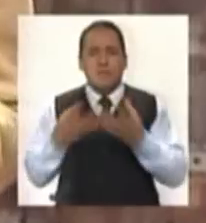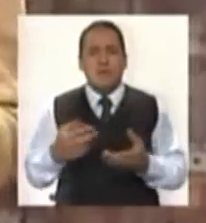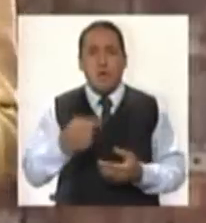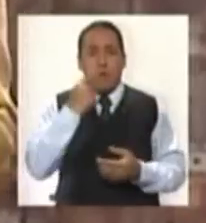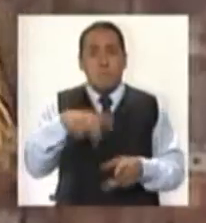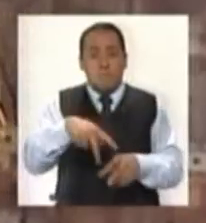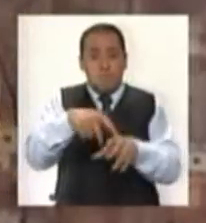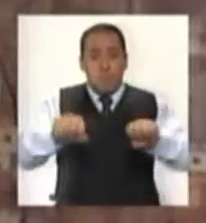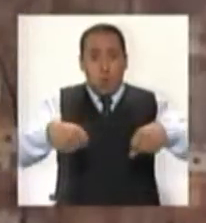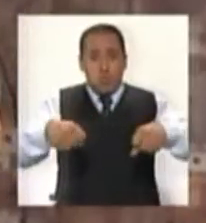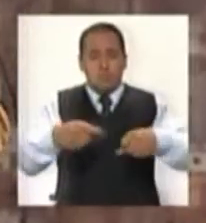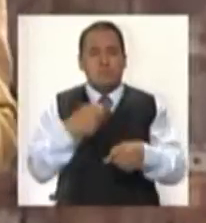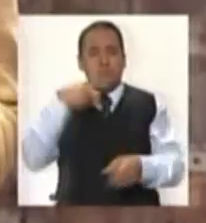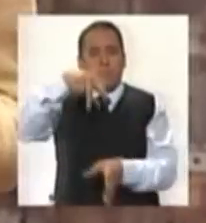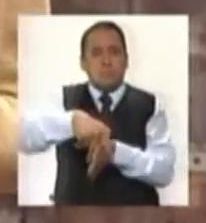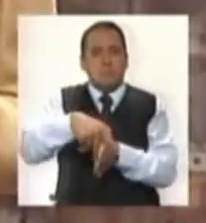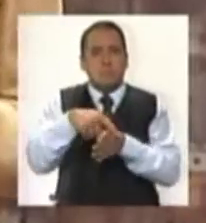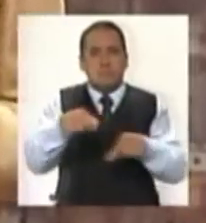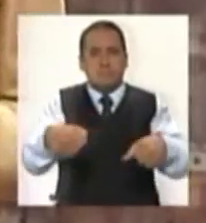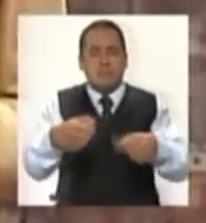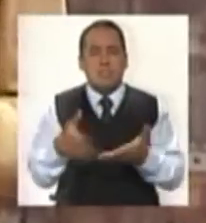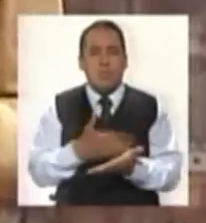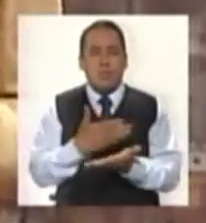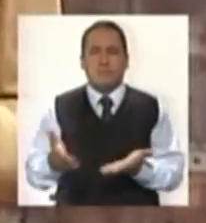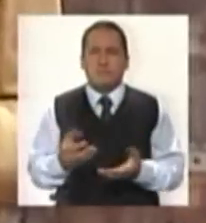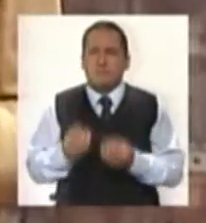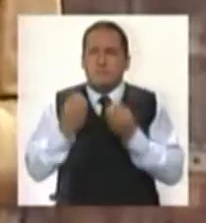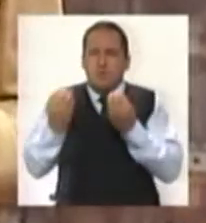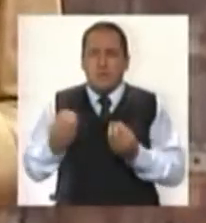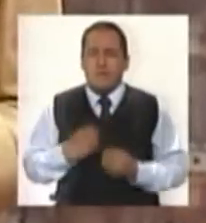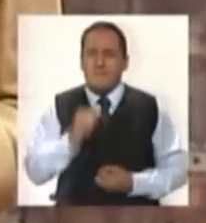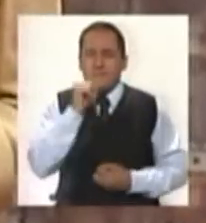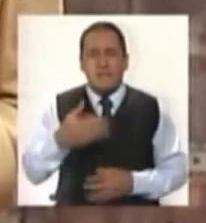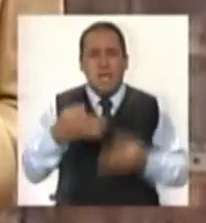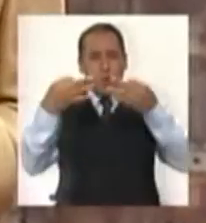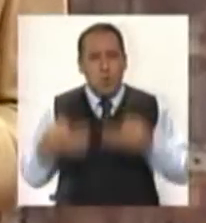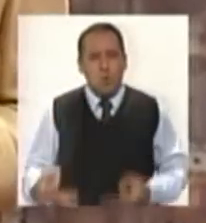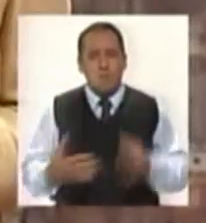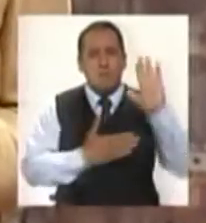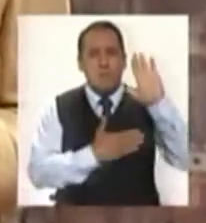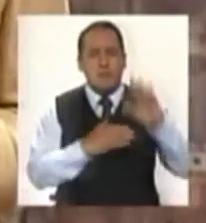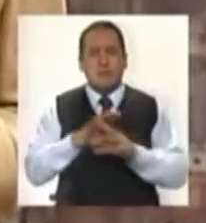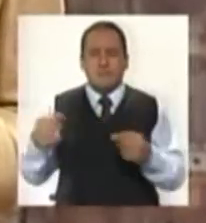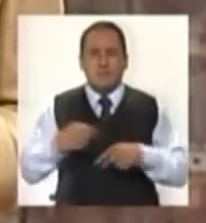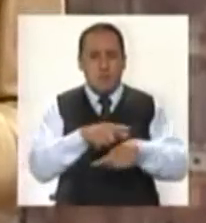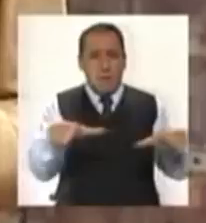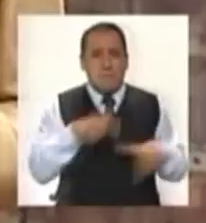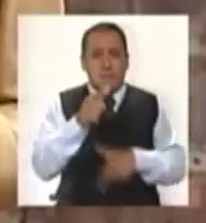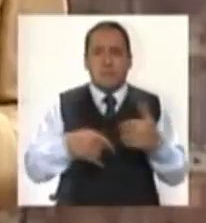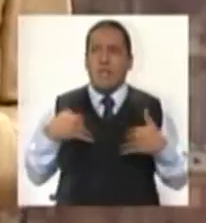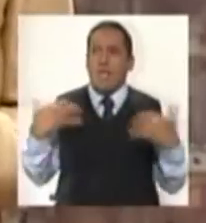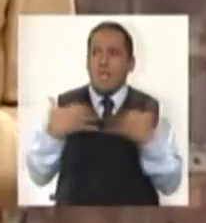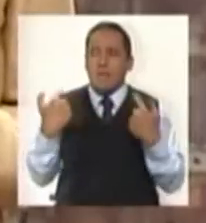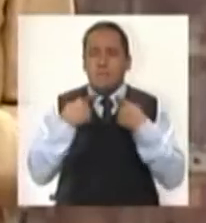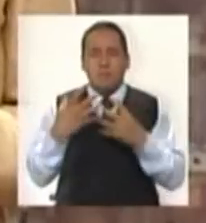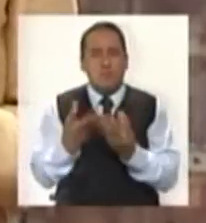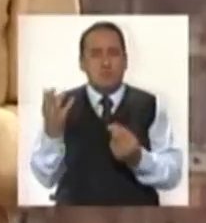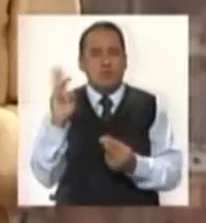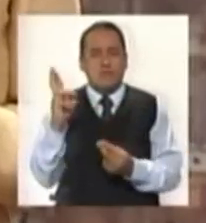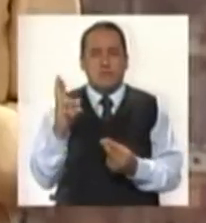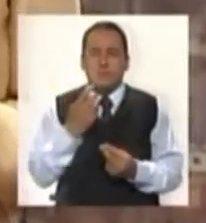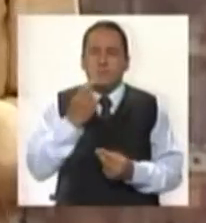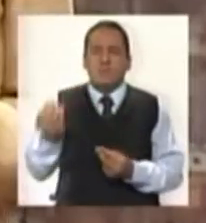choferes? ¿Por qué no cumplió sus promesas y nos condena a los limeños a ser blanco de la delincuencia? Señora Susana Villarán